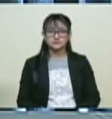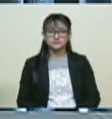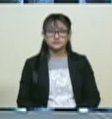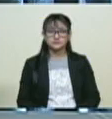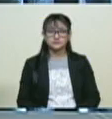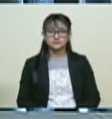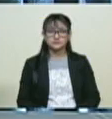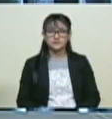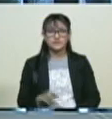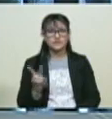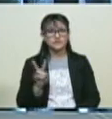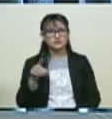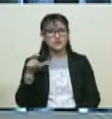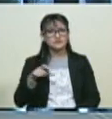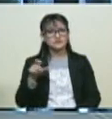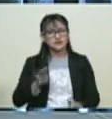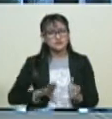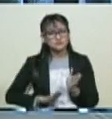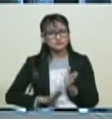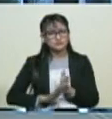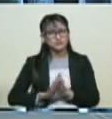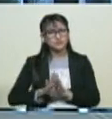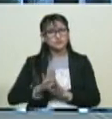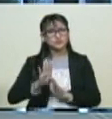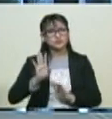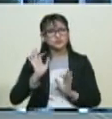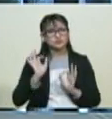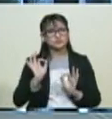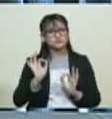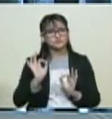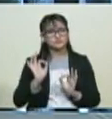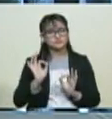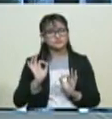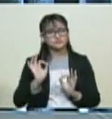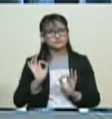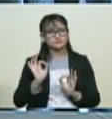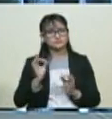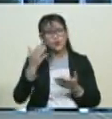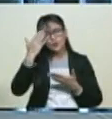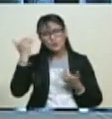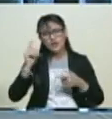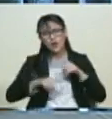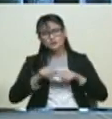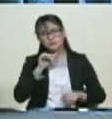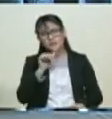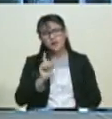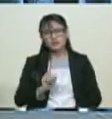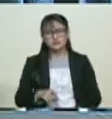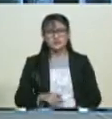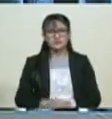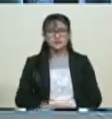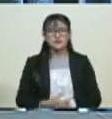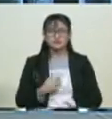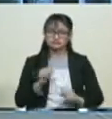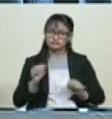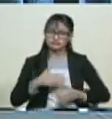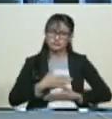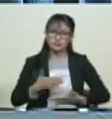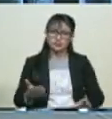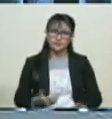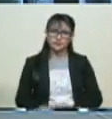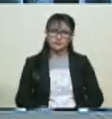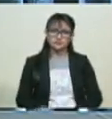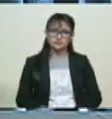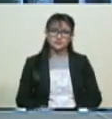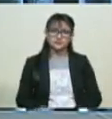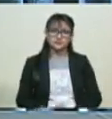- ahora necesitas superar esas y pasar esa página y estoy dispuesto estoy